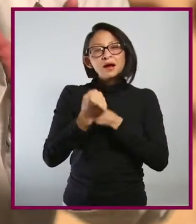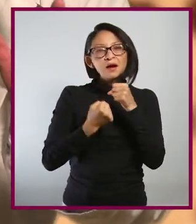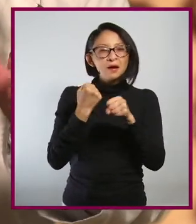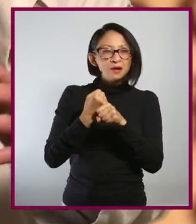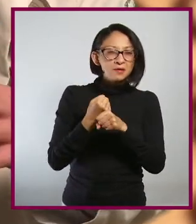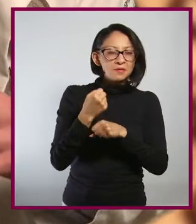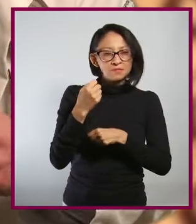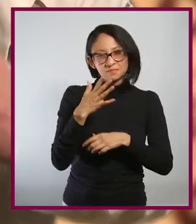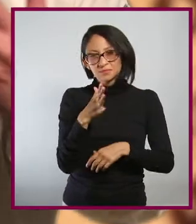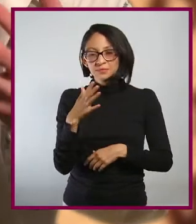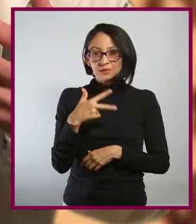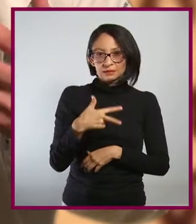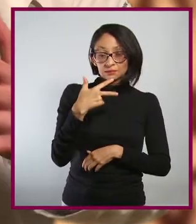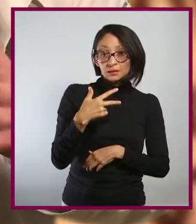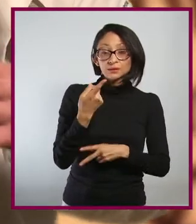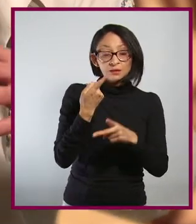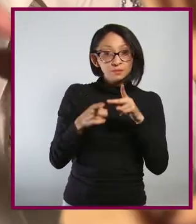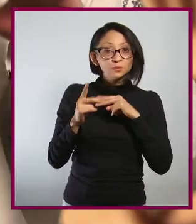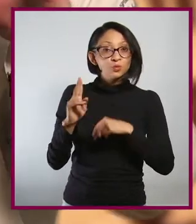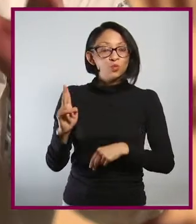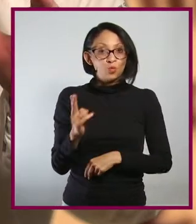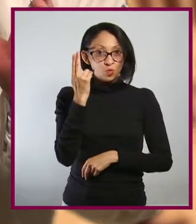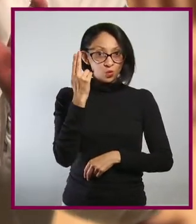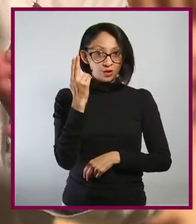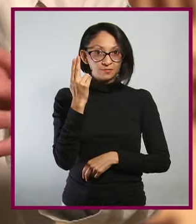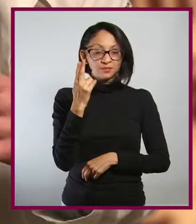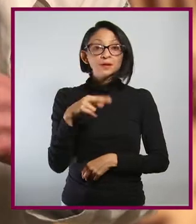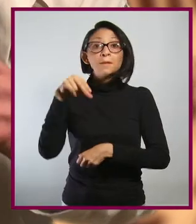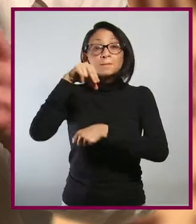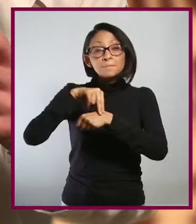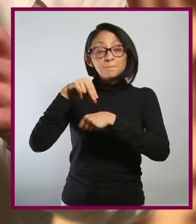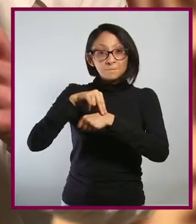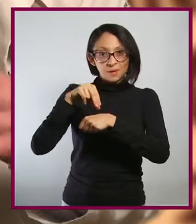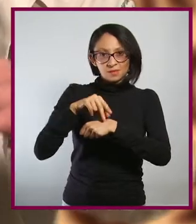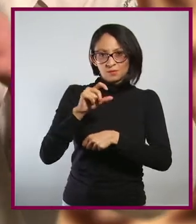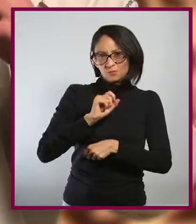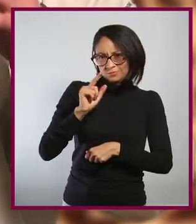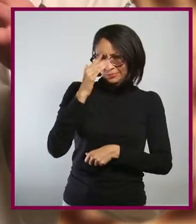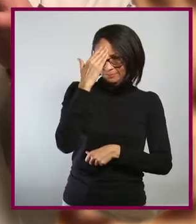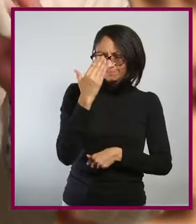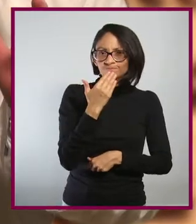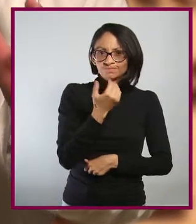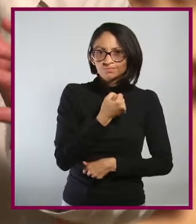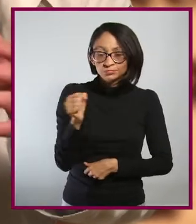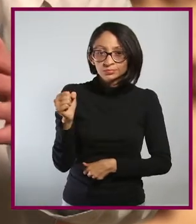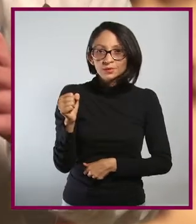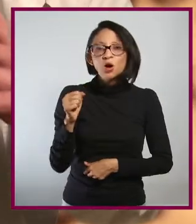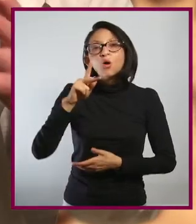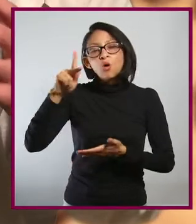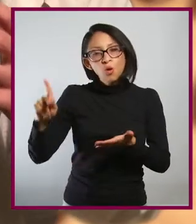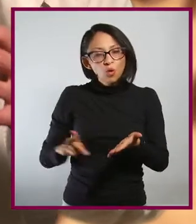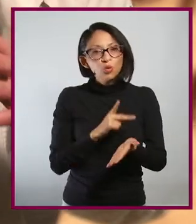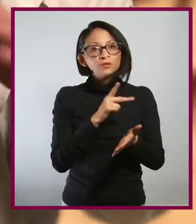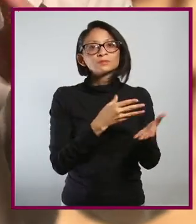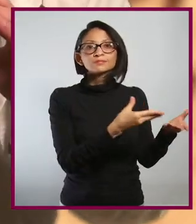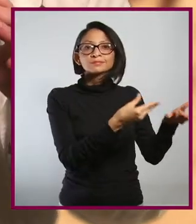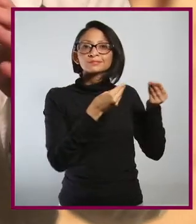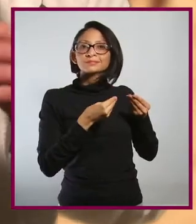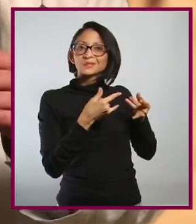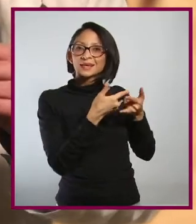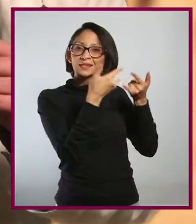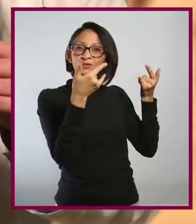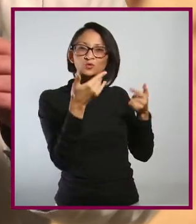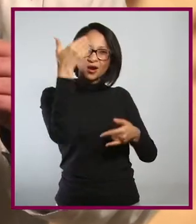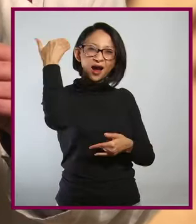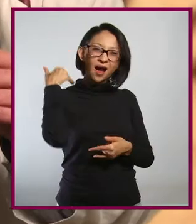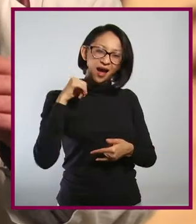siglo XIII, con el surgimiento de las universidades, los médicos experimentados retomaron la escritura